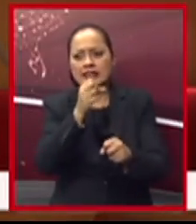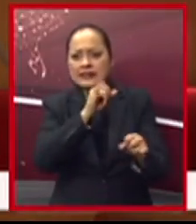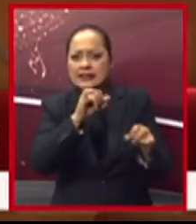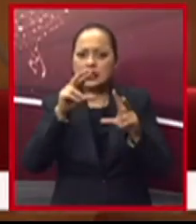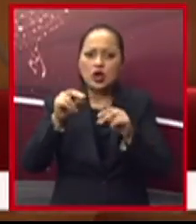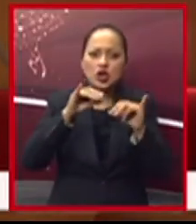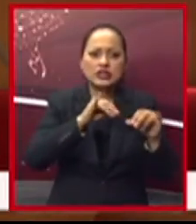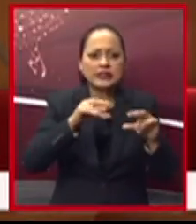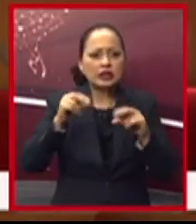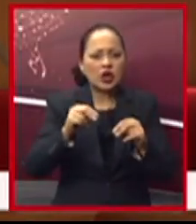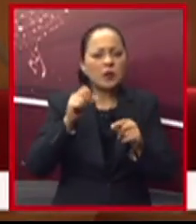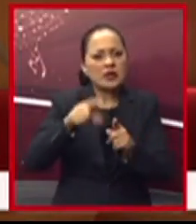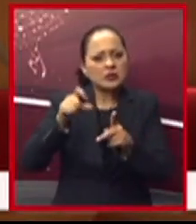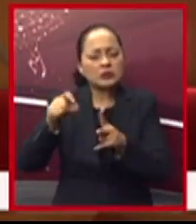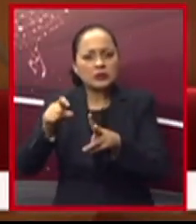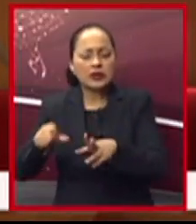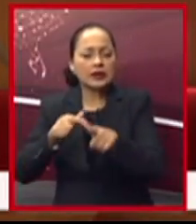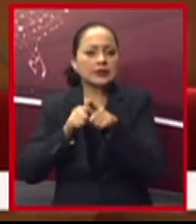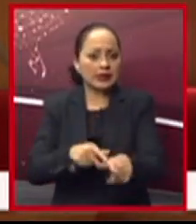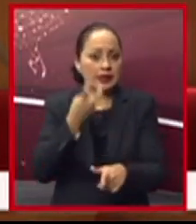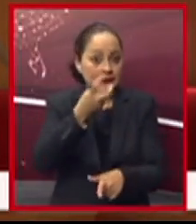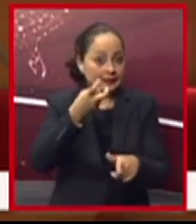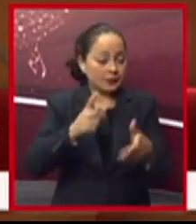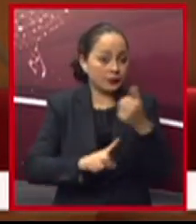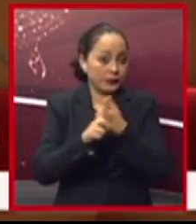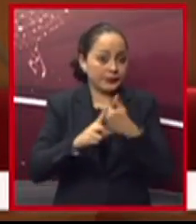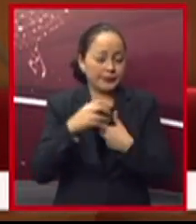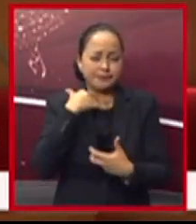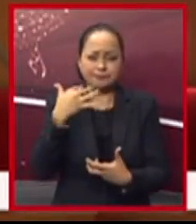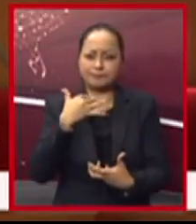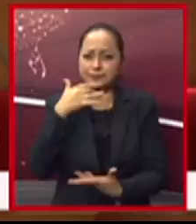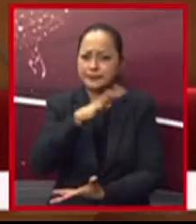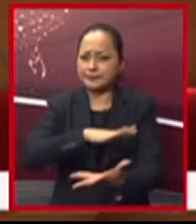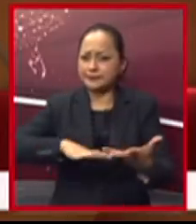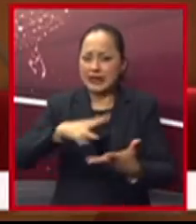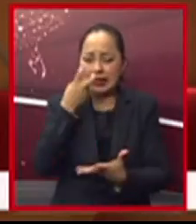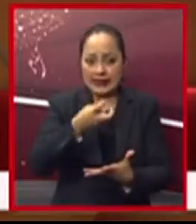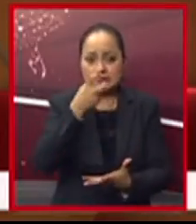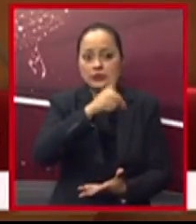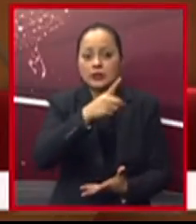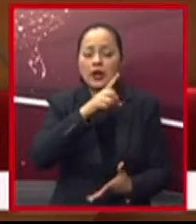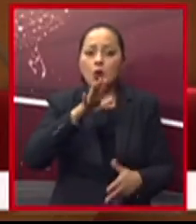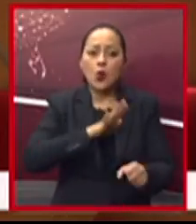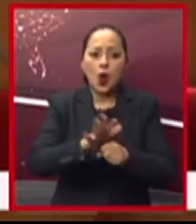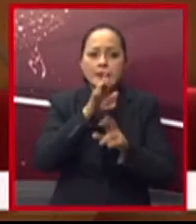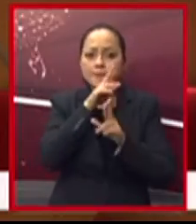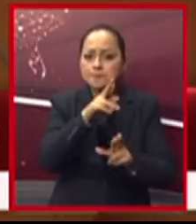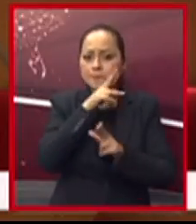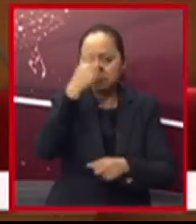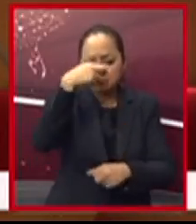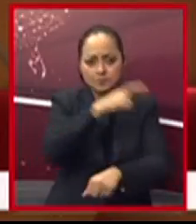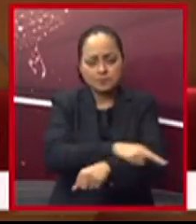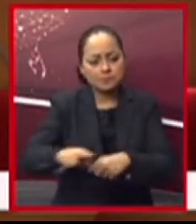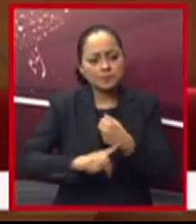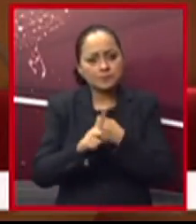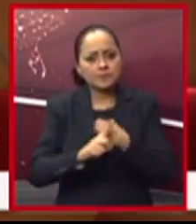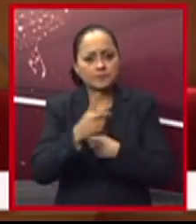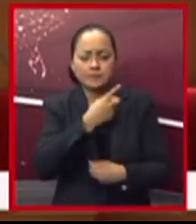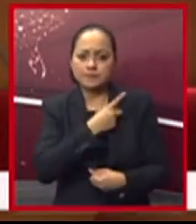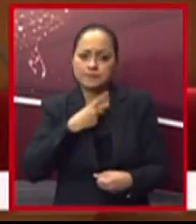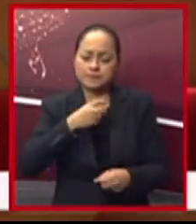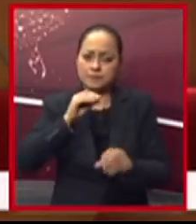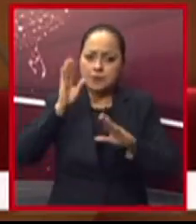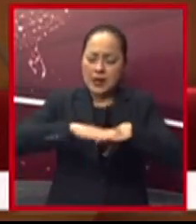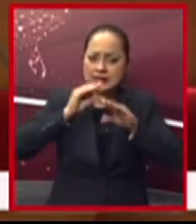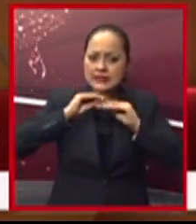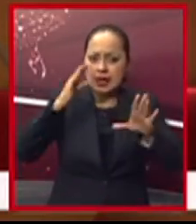ahora parece que otro también, es importante que las soluciones que se puedan implementar sean soluciones con un diagnóstico